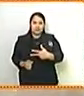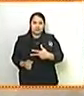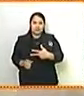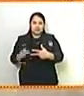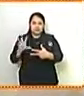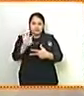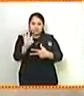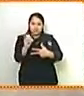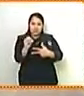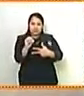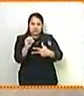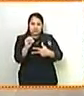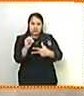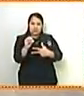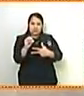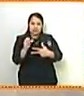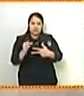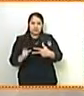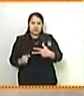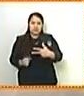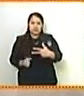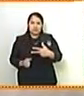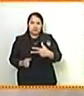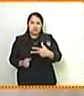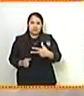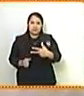90, tercer y decisivo número.